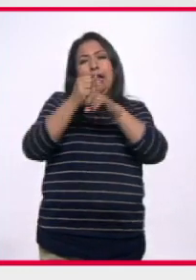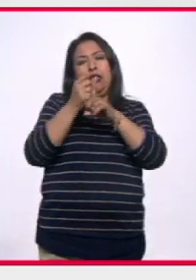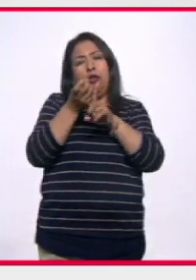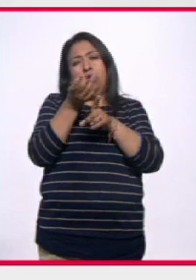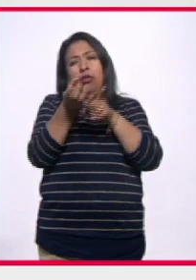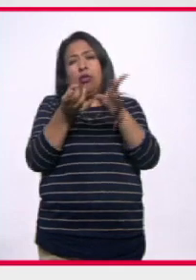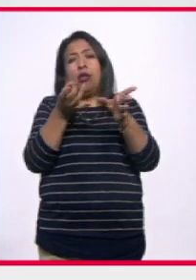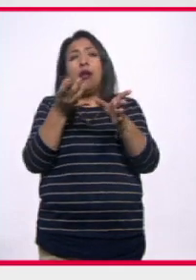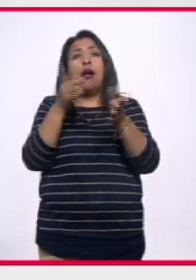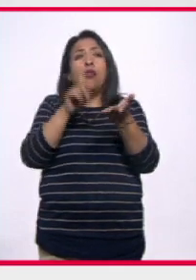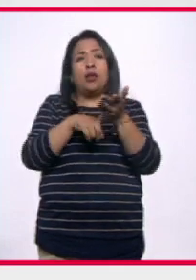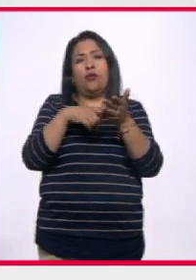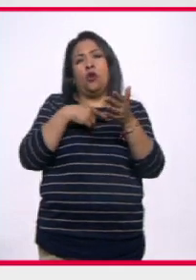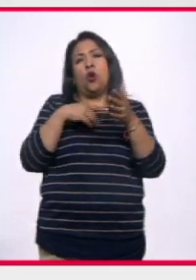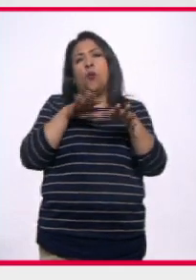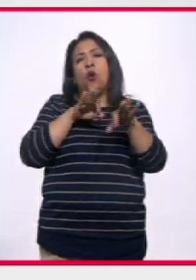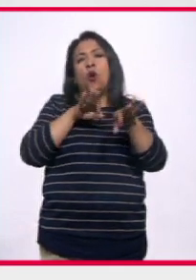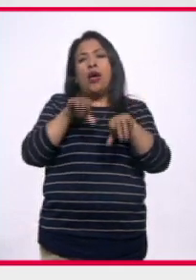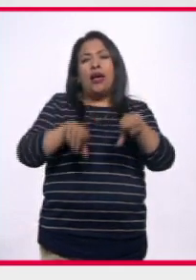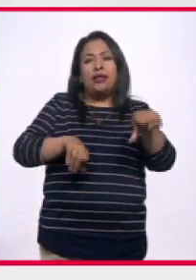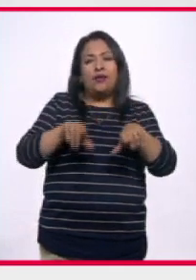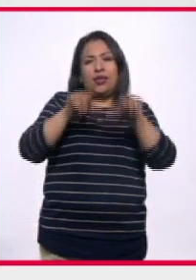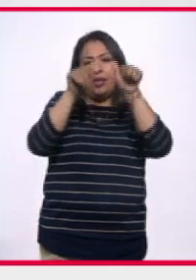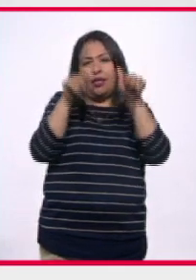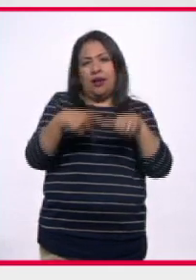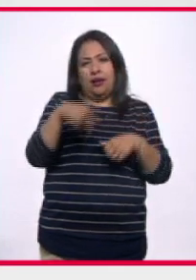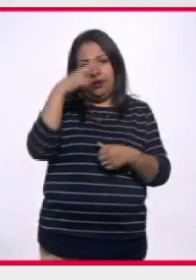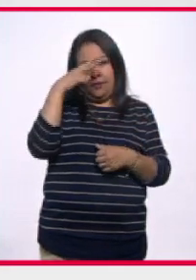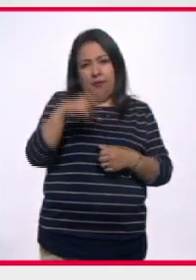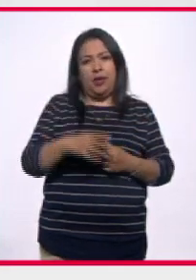que desafiar en el quehacer artístico en mexico